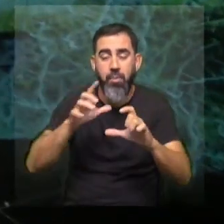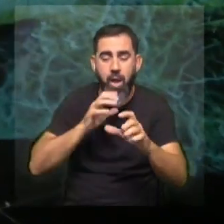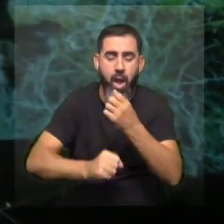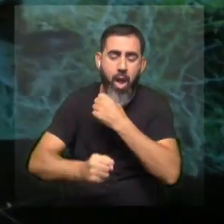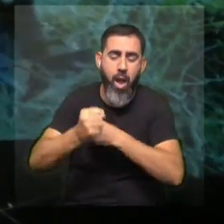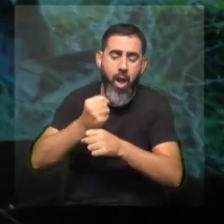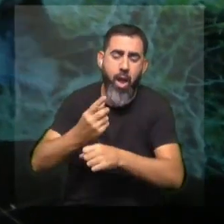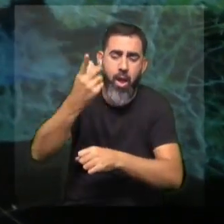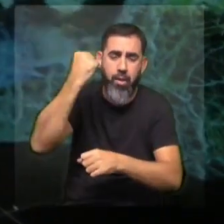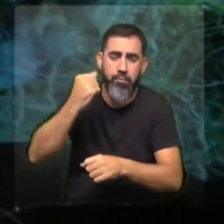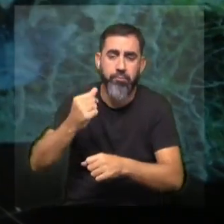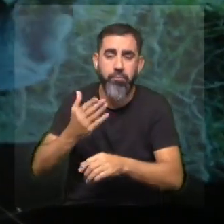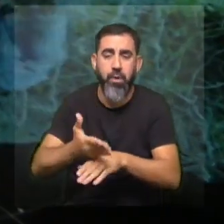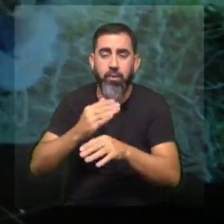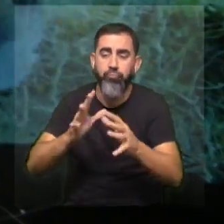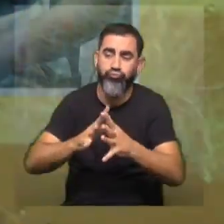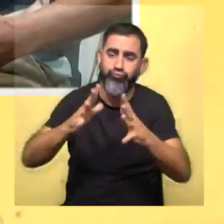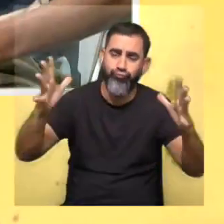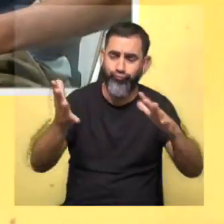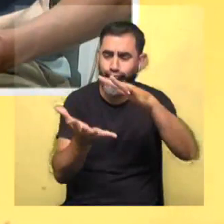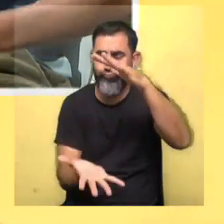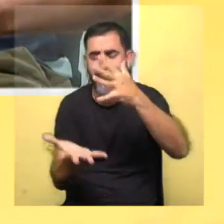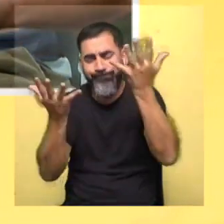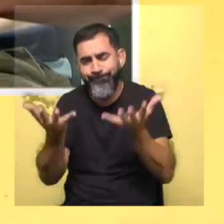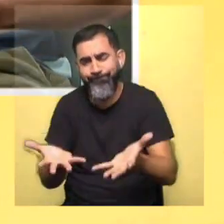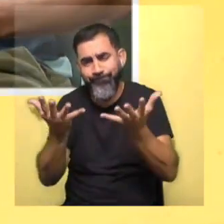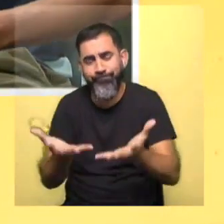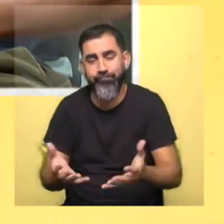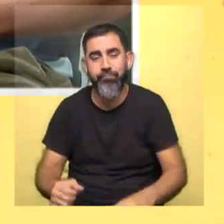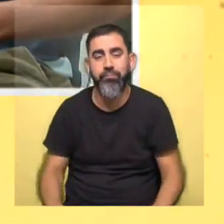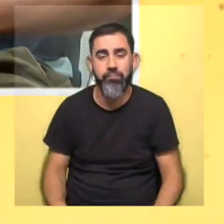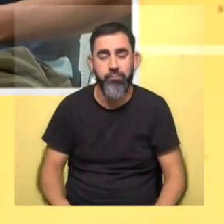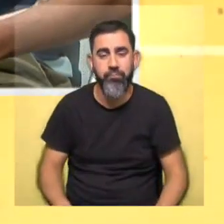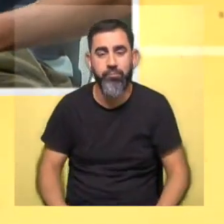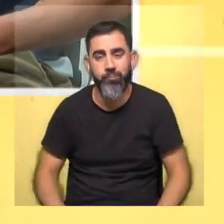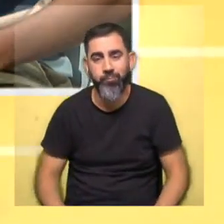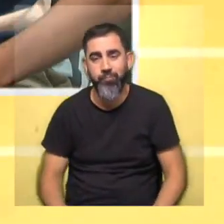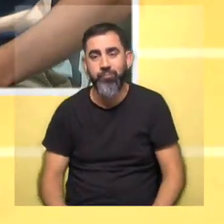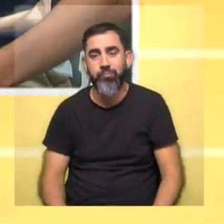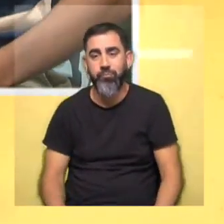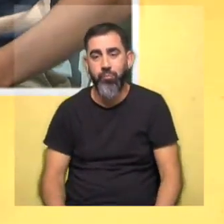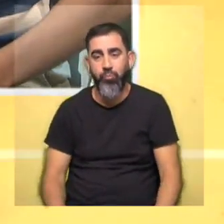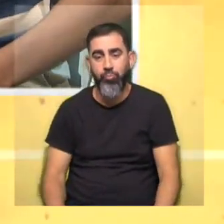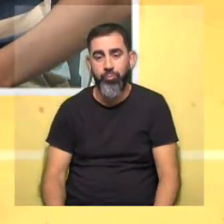años. Antes eran aparatos enormes, pesadísimos, con mecanismos. Se disparaban de forma mecánica.